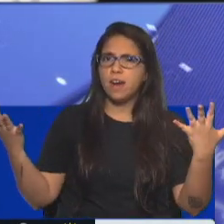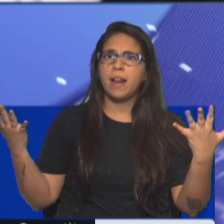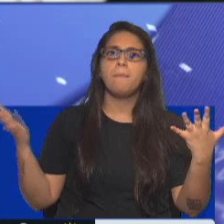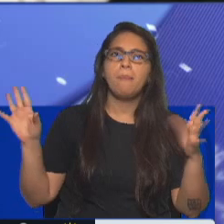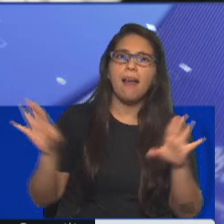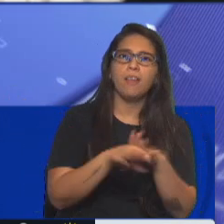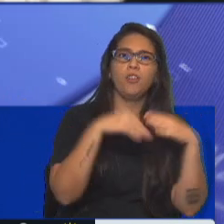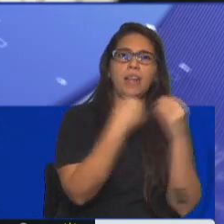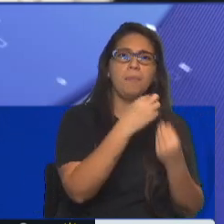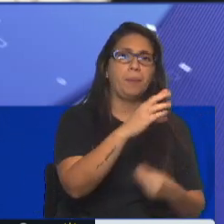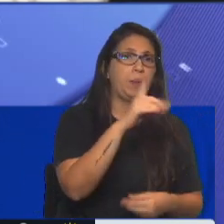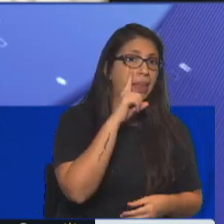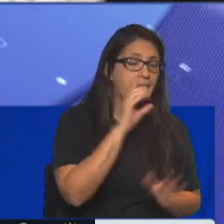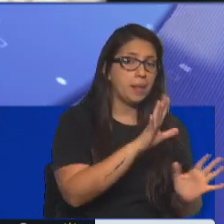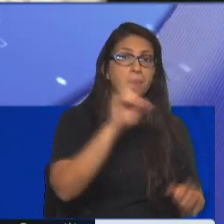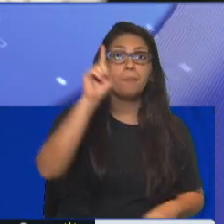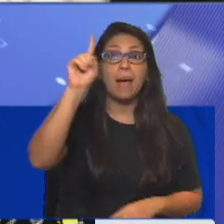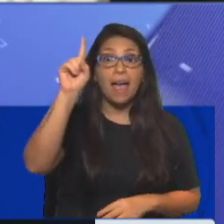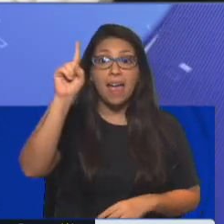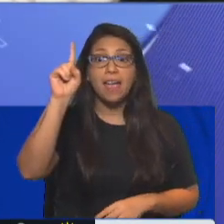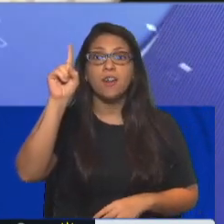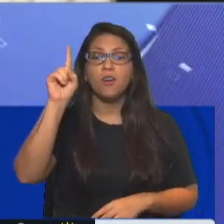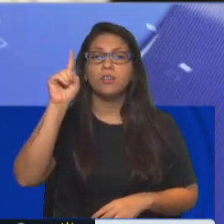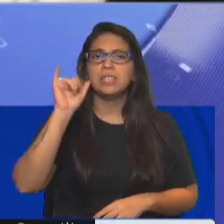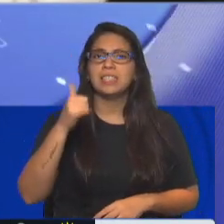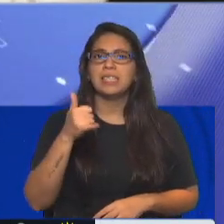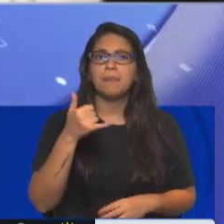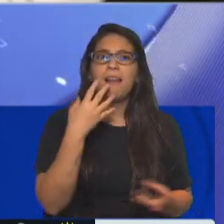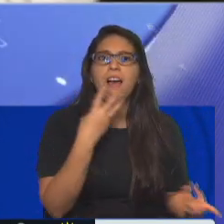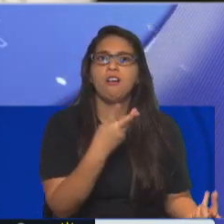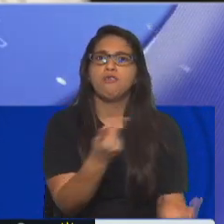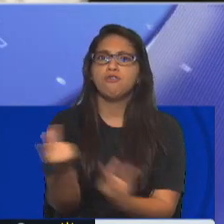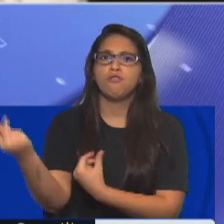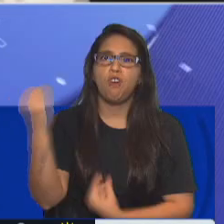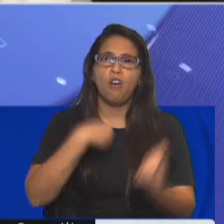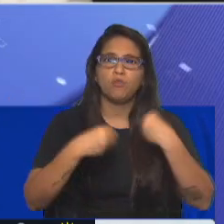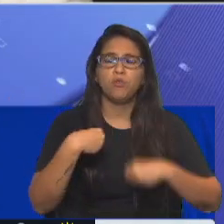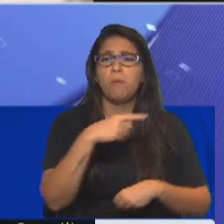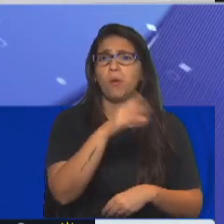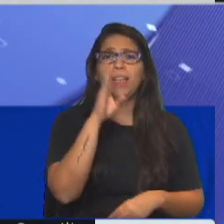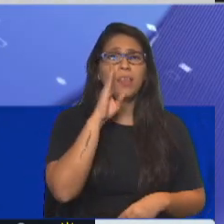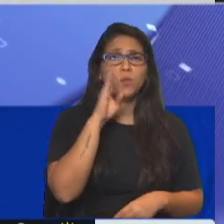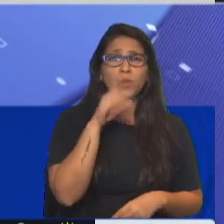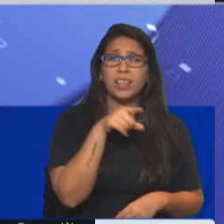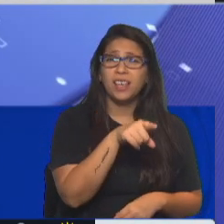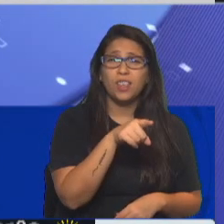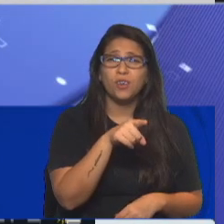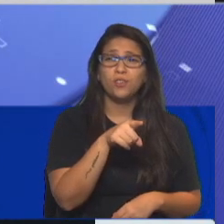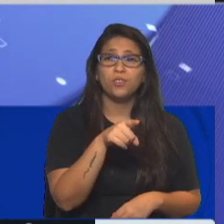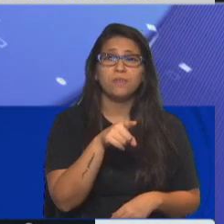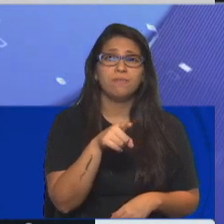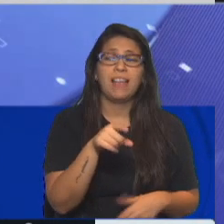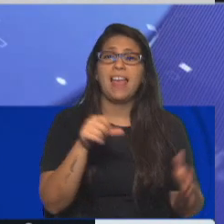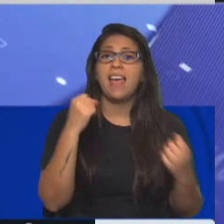PBI, pero sí lo tiene en términos de consumo, sin duda. Estados Unidos tiene tiene déficit con